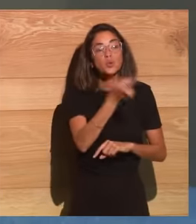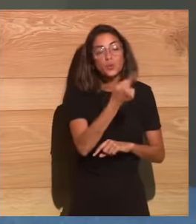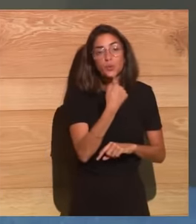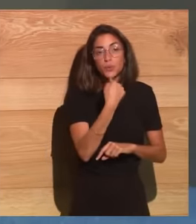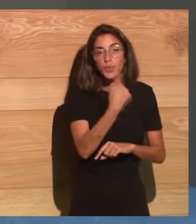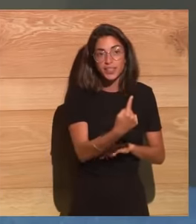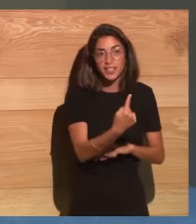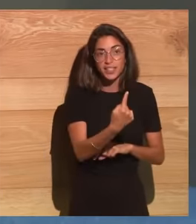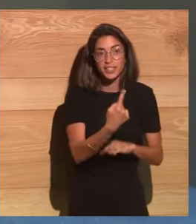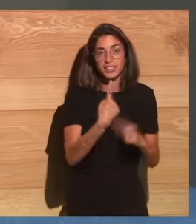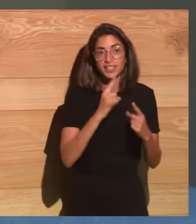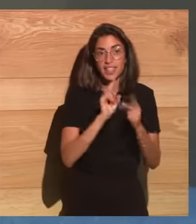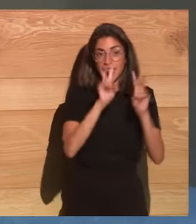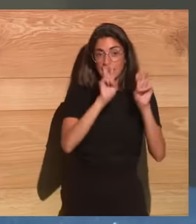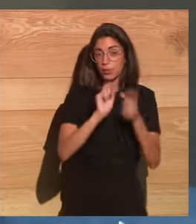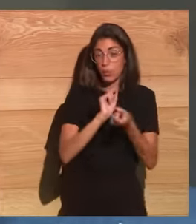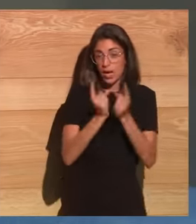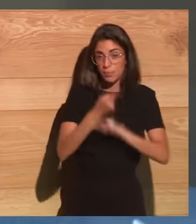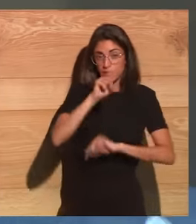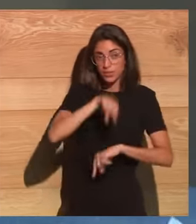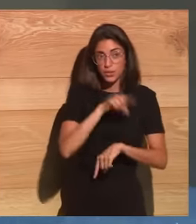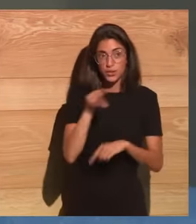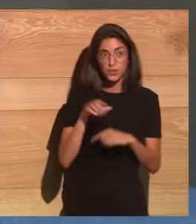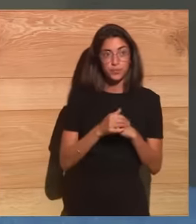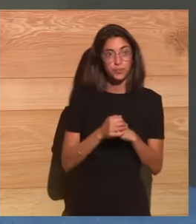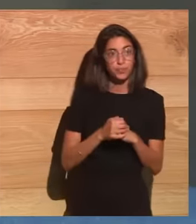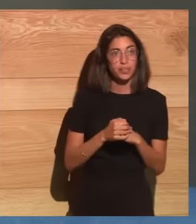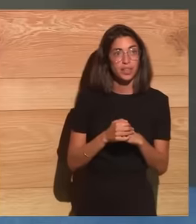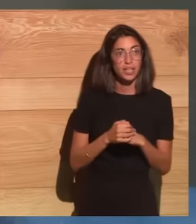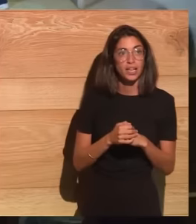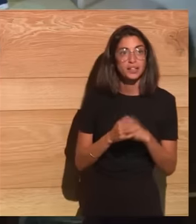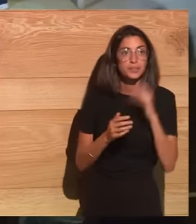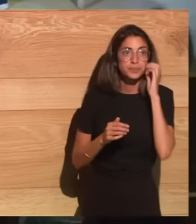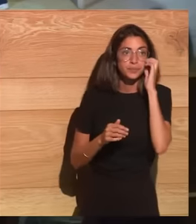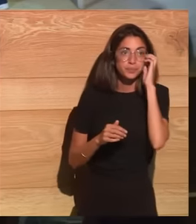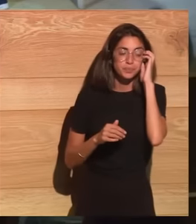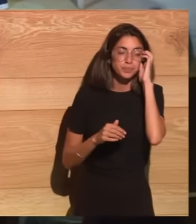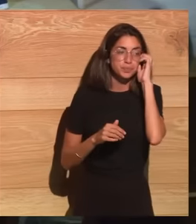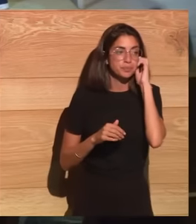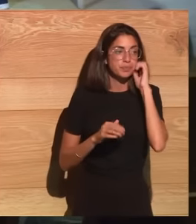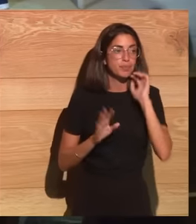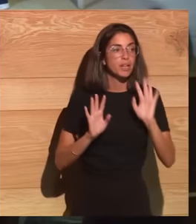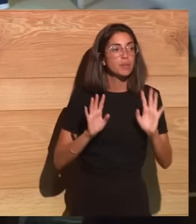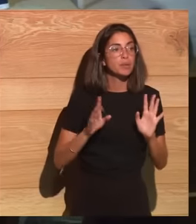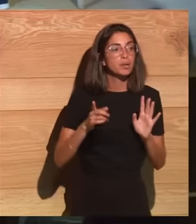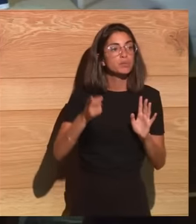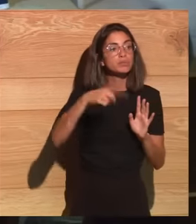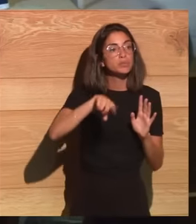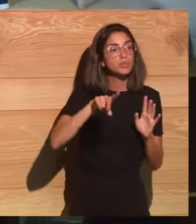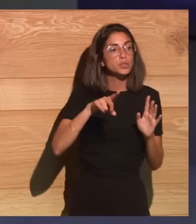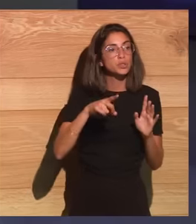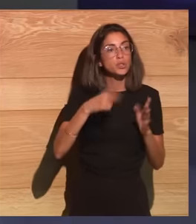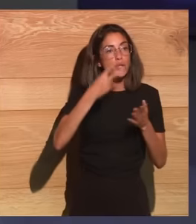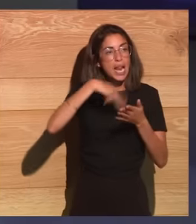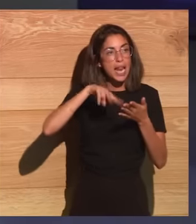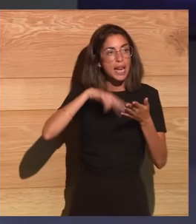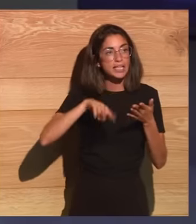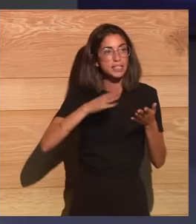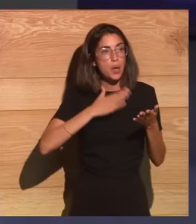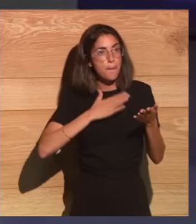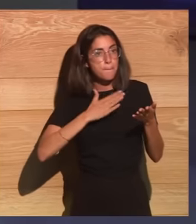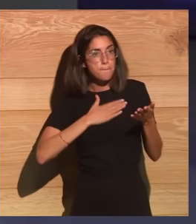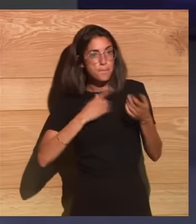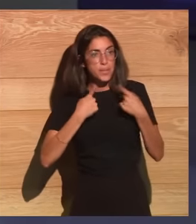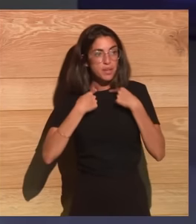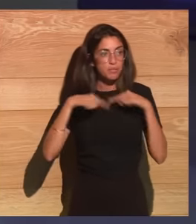hay que declinar los títulos de los libros? No puede ser. A ver... Pero, no, hombre, está bien. Vosotros no leéis mi fracaso. Enhorabuena por mi fracaso, enhorabuena por